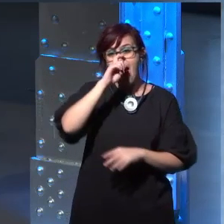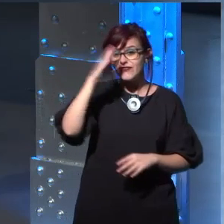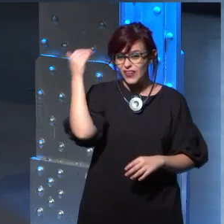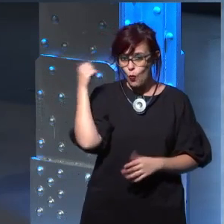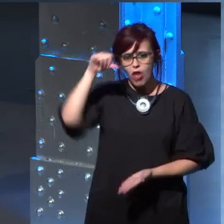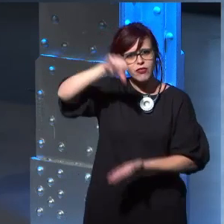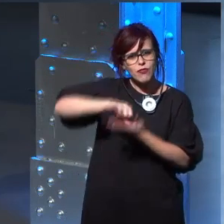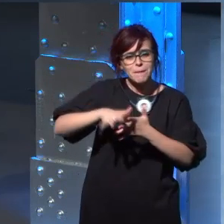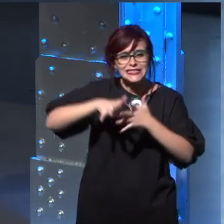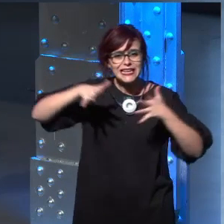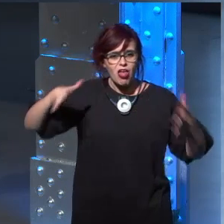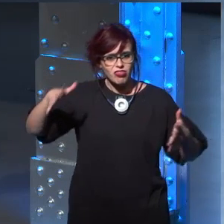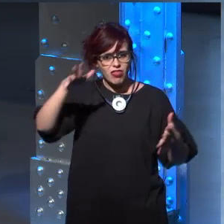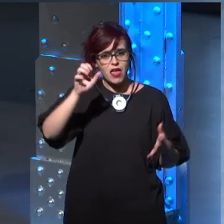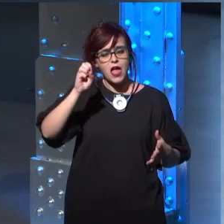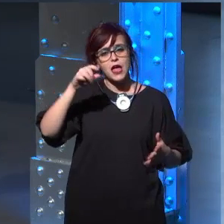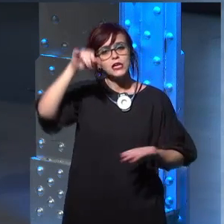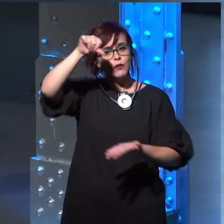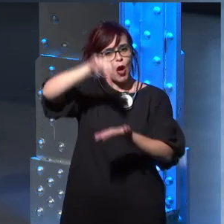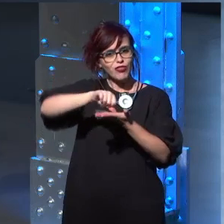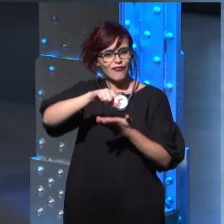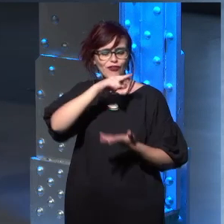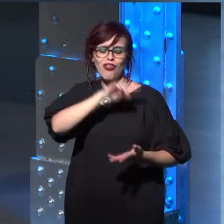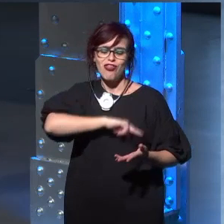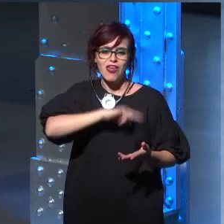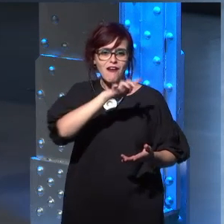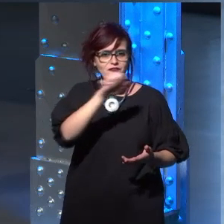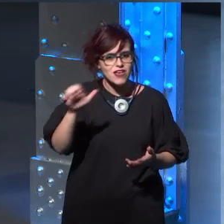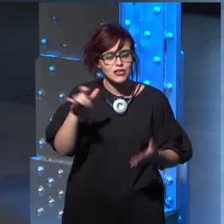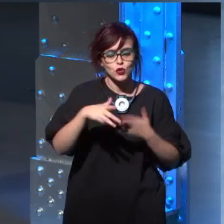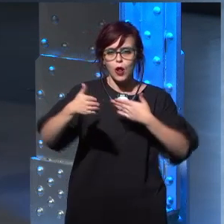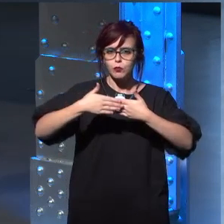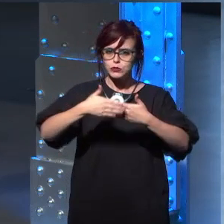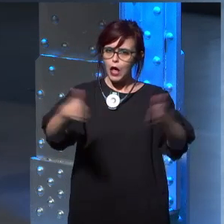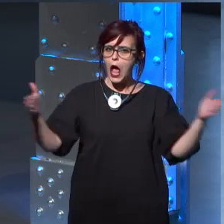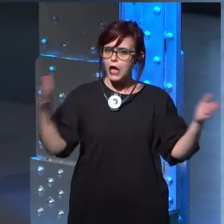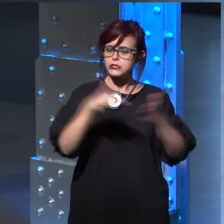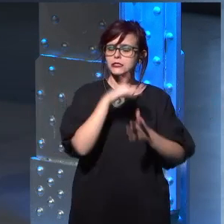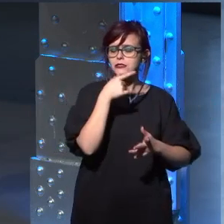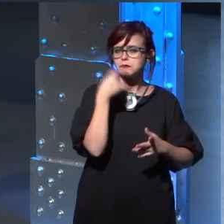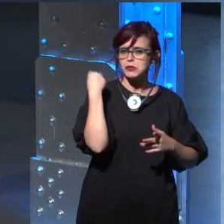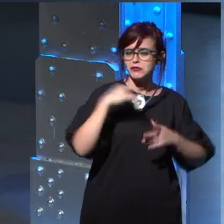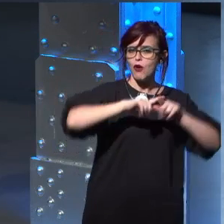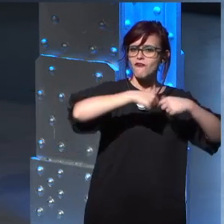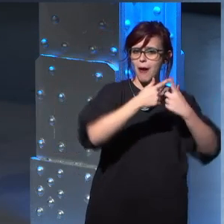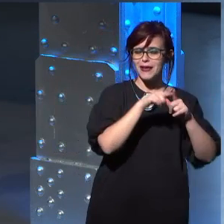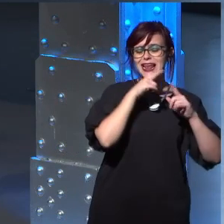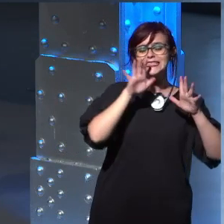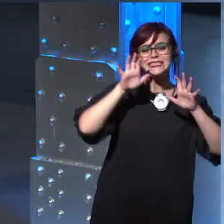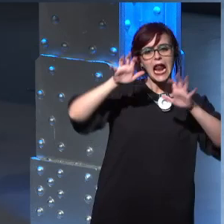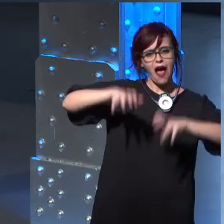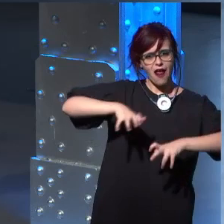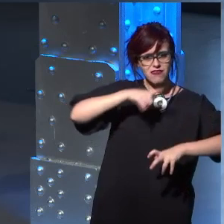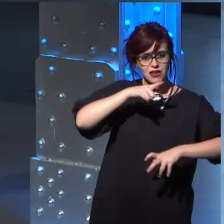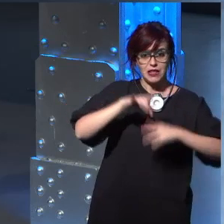la ciudad más grande de Poniente, centro de la fe, las puertas estaban abiertas a los Targaryen, a los que ofrecieron su rendición días más